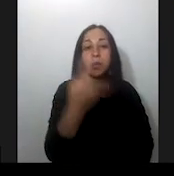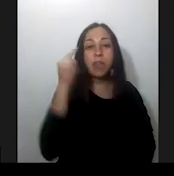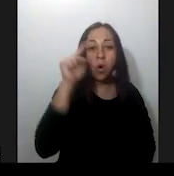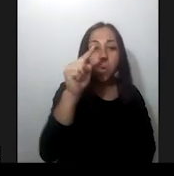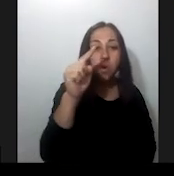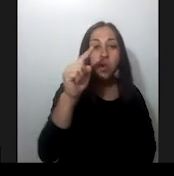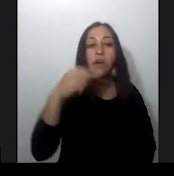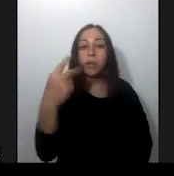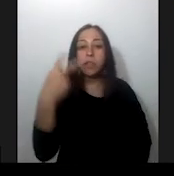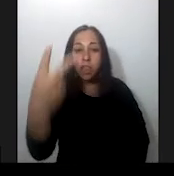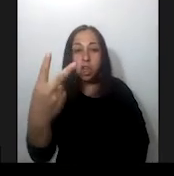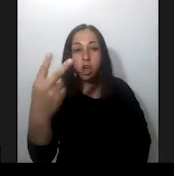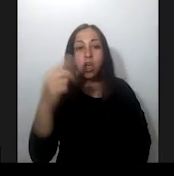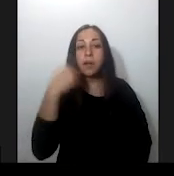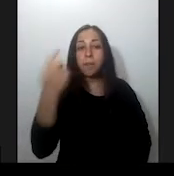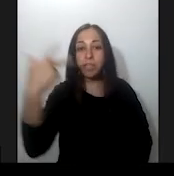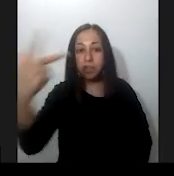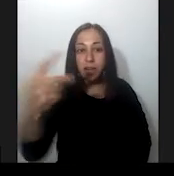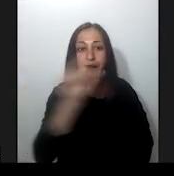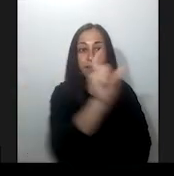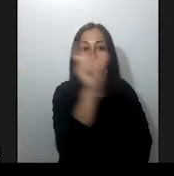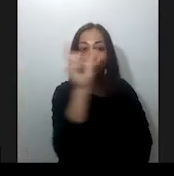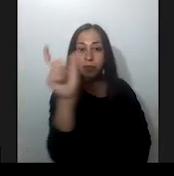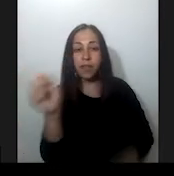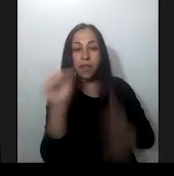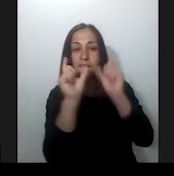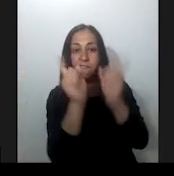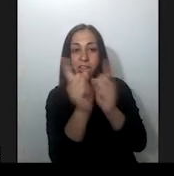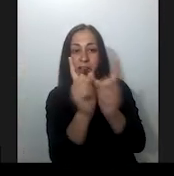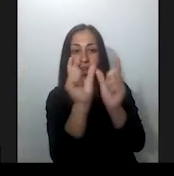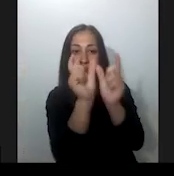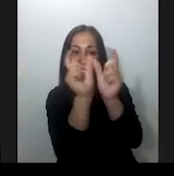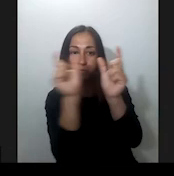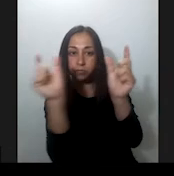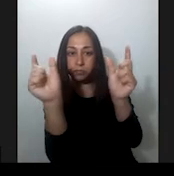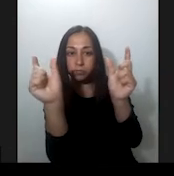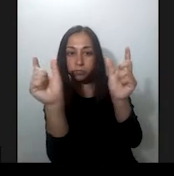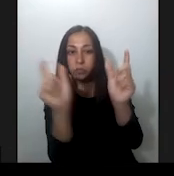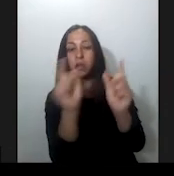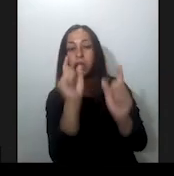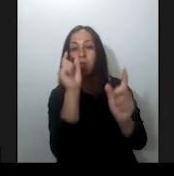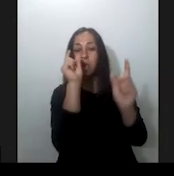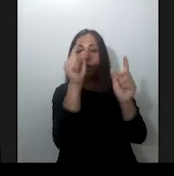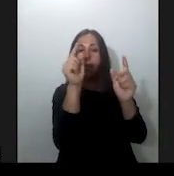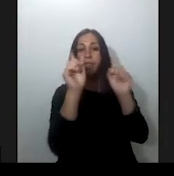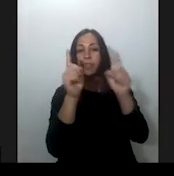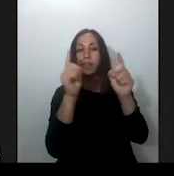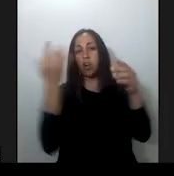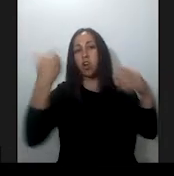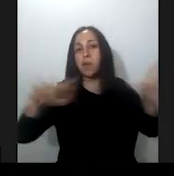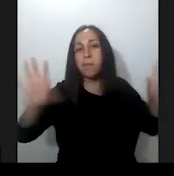a seleccionar respuesta 1, respuesta 2 y respuesta 3, que es lo que está fijo, y lo voy a